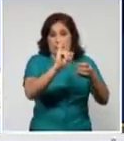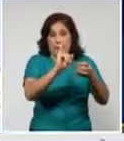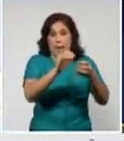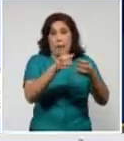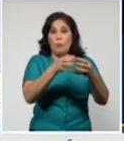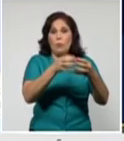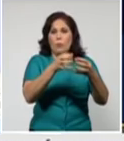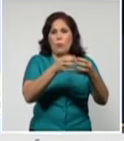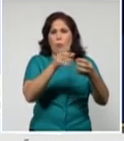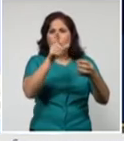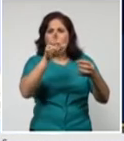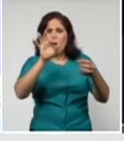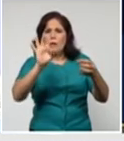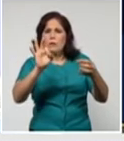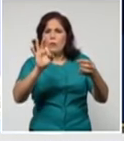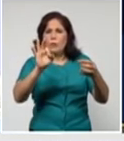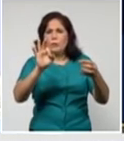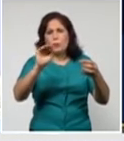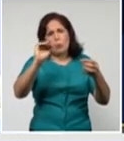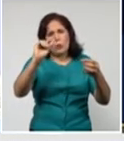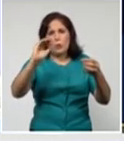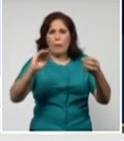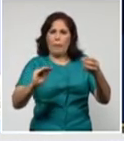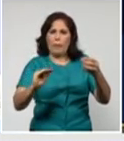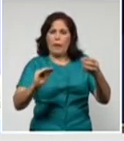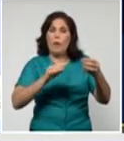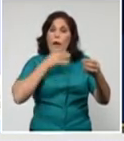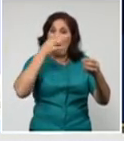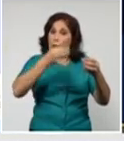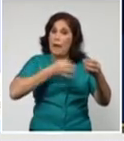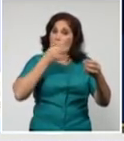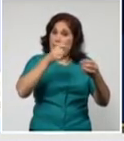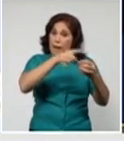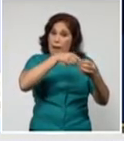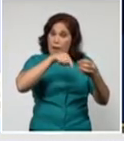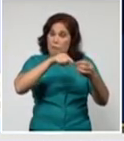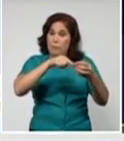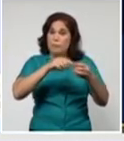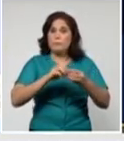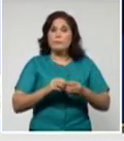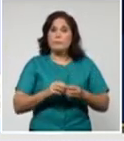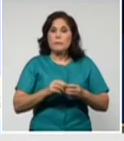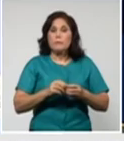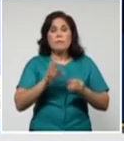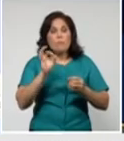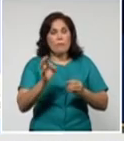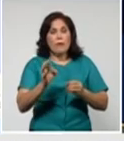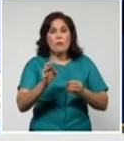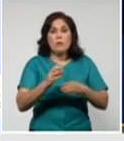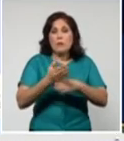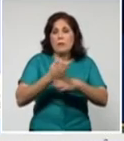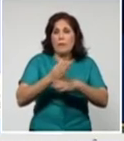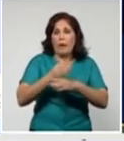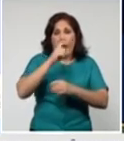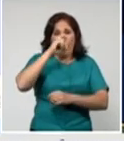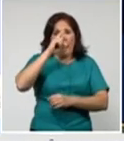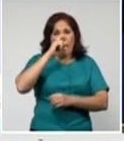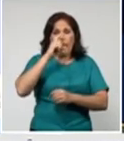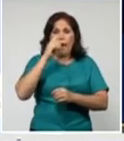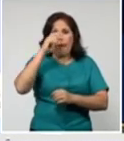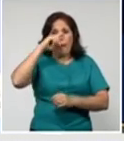de 18 años y menos, que como hemos explicado en estos últimos días, es lo que se consideran las edades